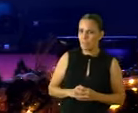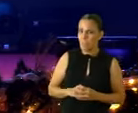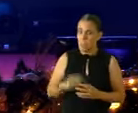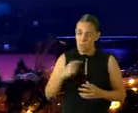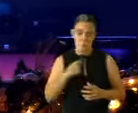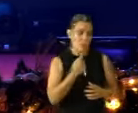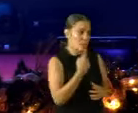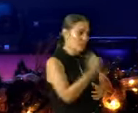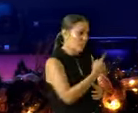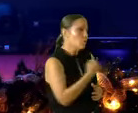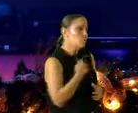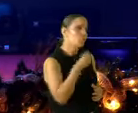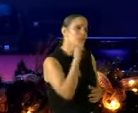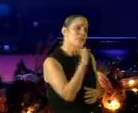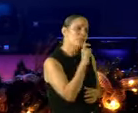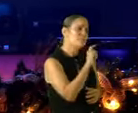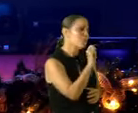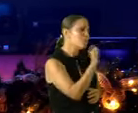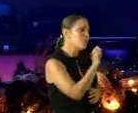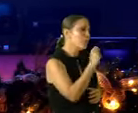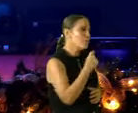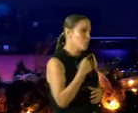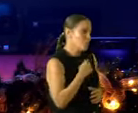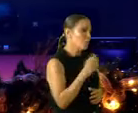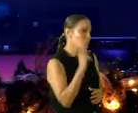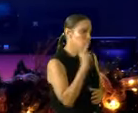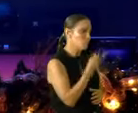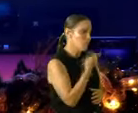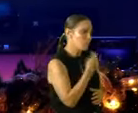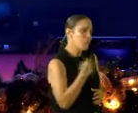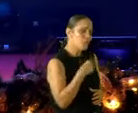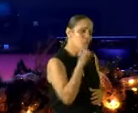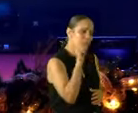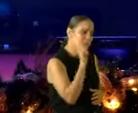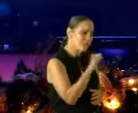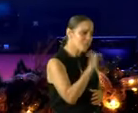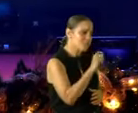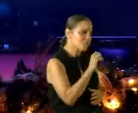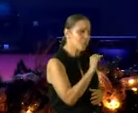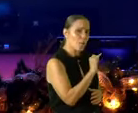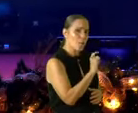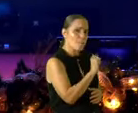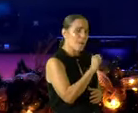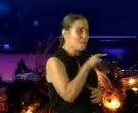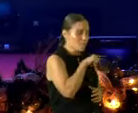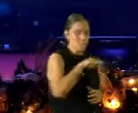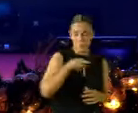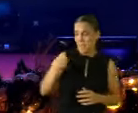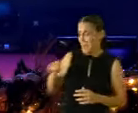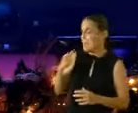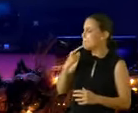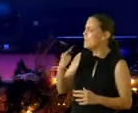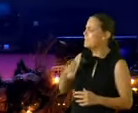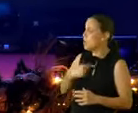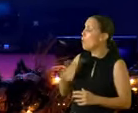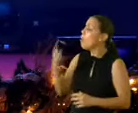que utilizar el baño, yo soy la pastora Wanda Jolón, yo necesito el baño. Miró a Pablo y dijo, uno nada más, a Pablo lo dejó afuera.